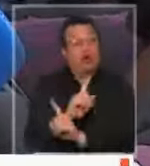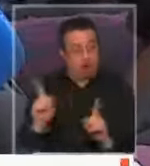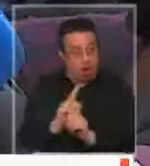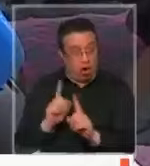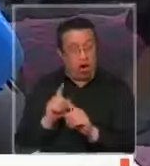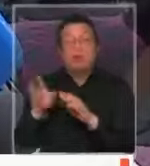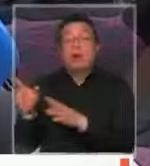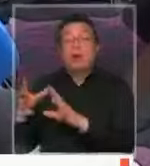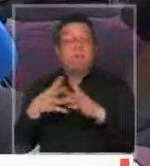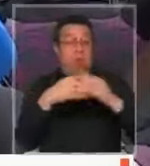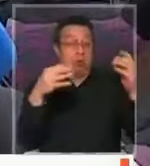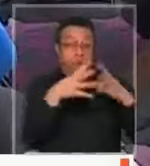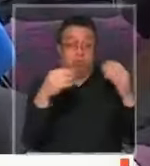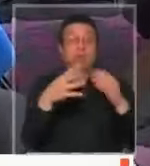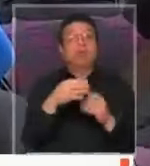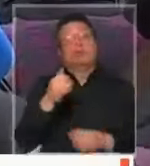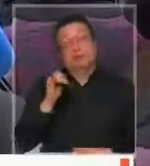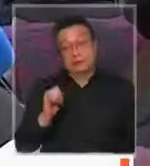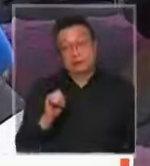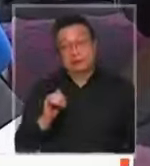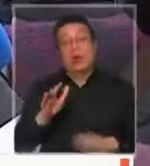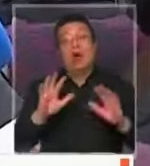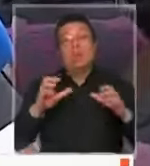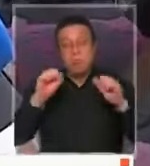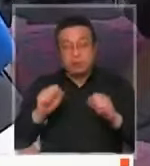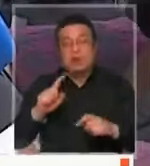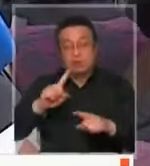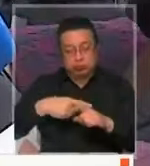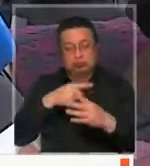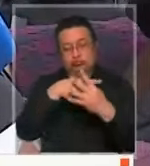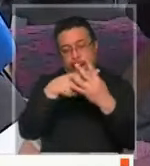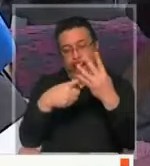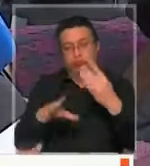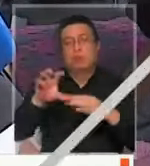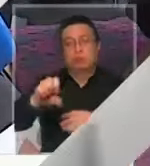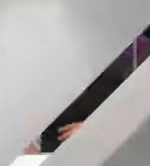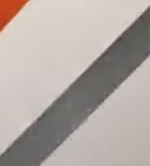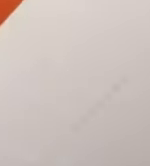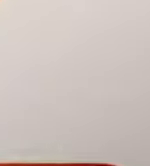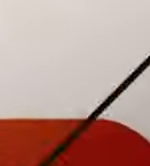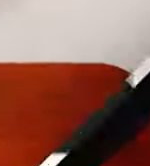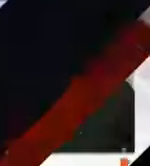que se escaparon. Es muy probable que podamos recapturar al resto.